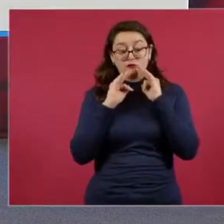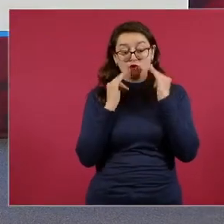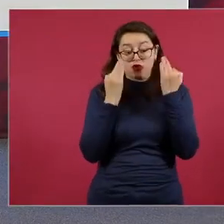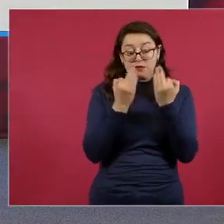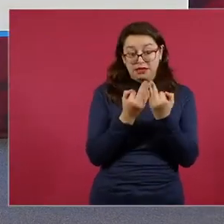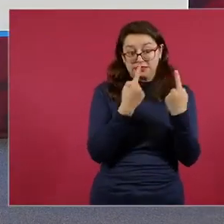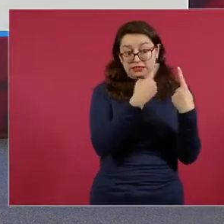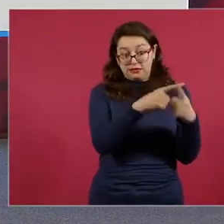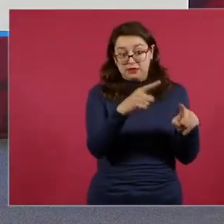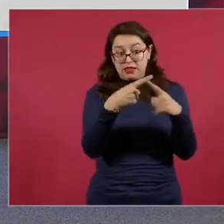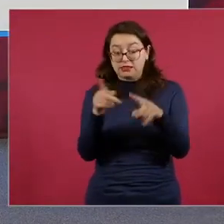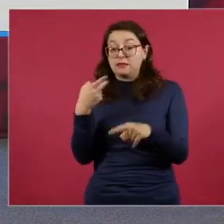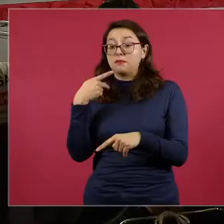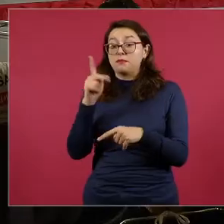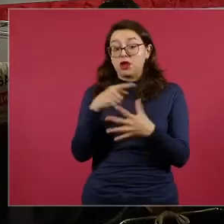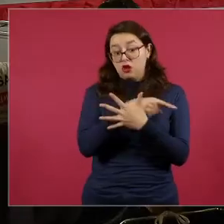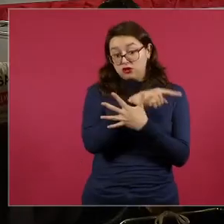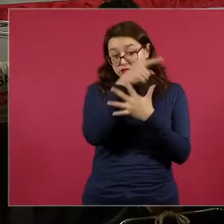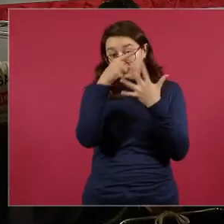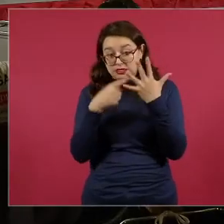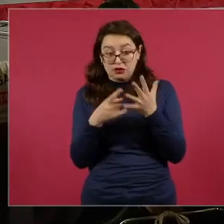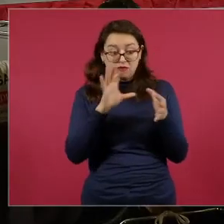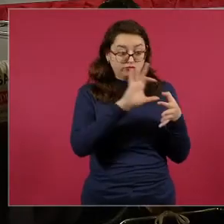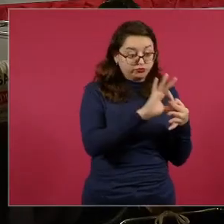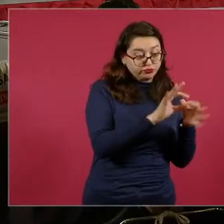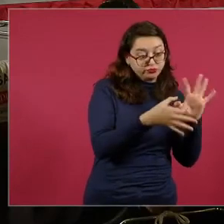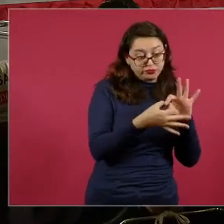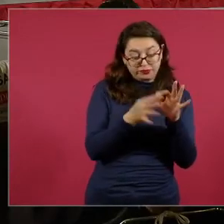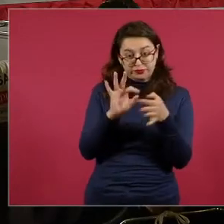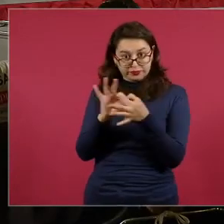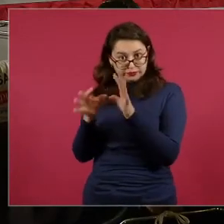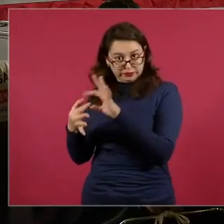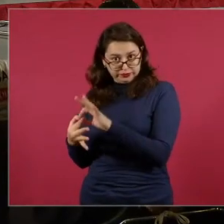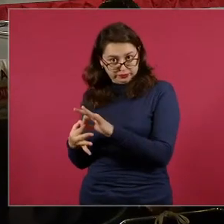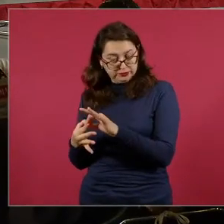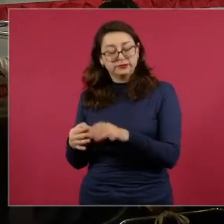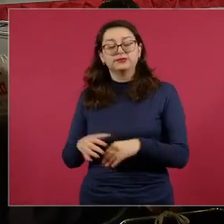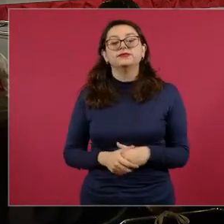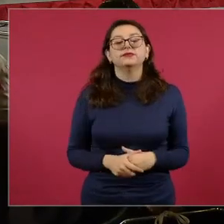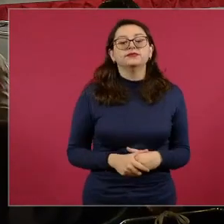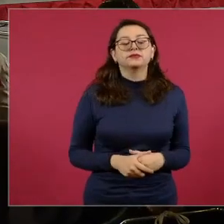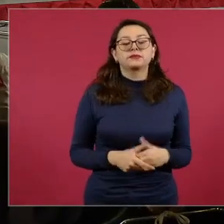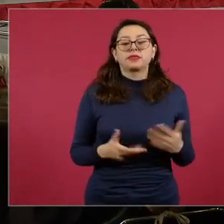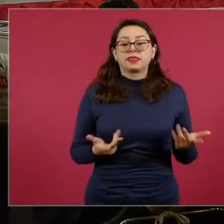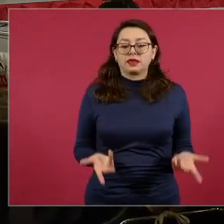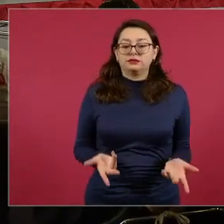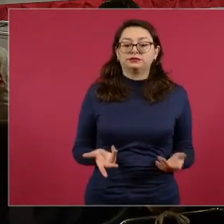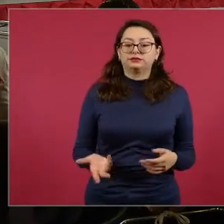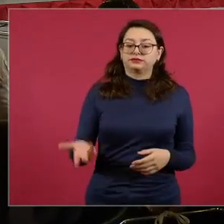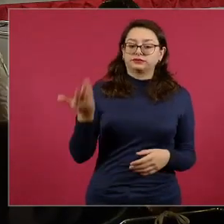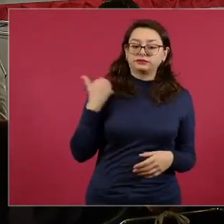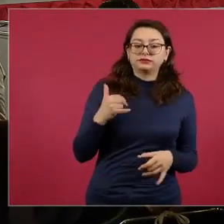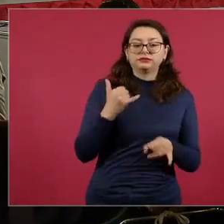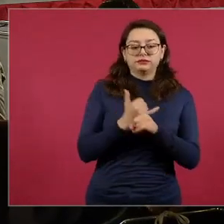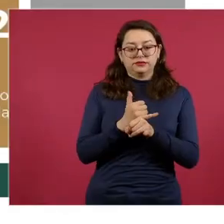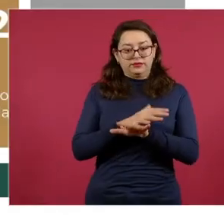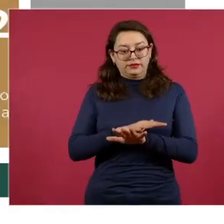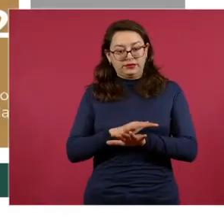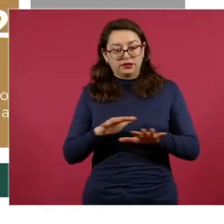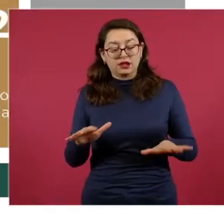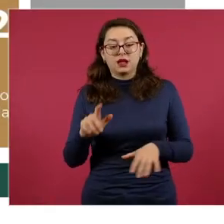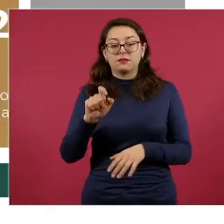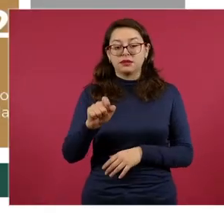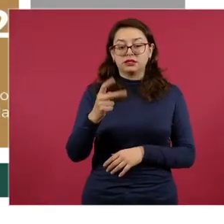de realizar las demás. Adelante. Aquí tenemos el registro que informábamos, que es el corte